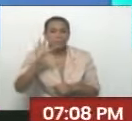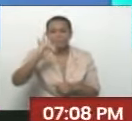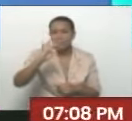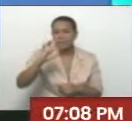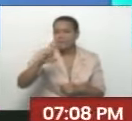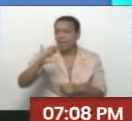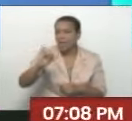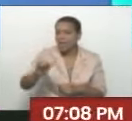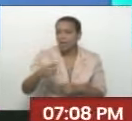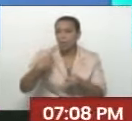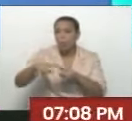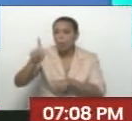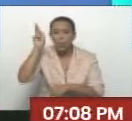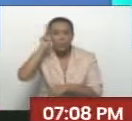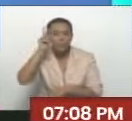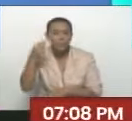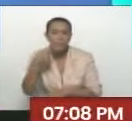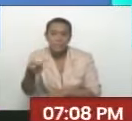Jesús Rivero,